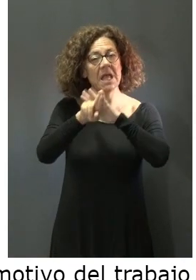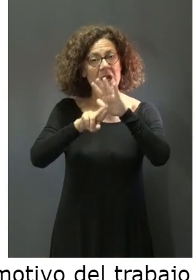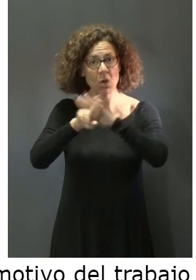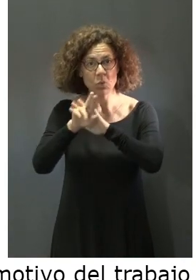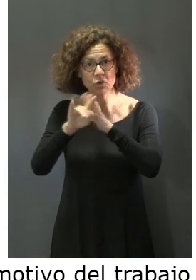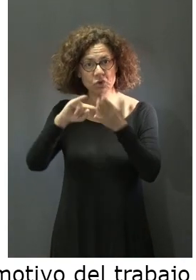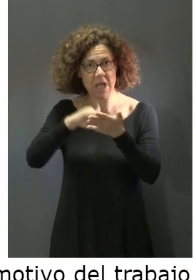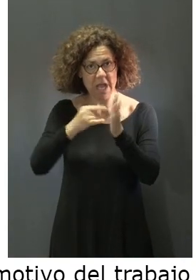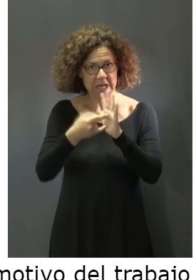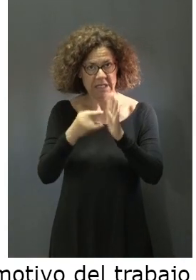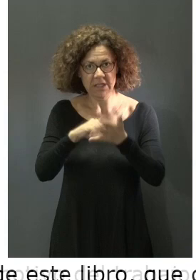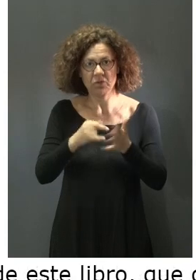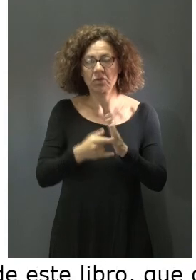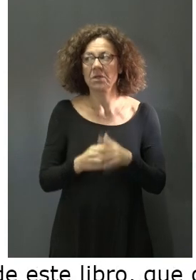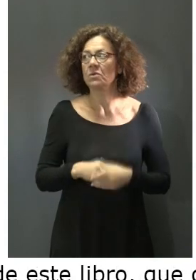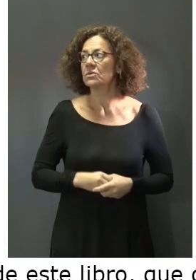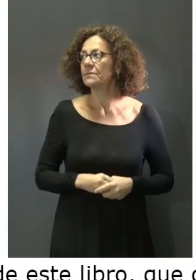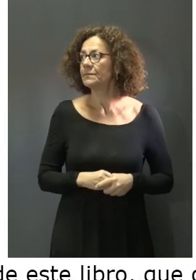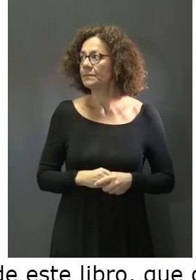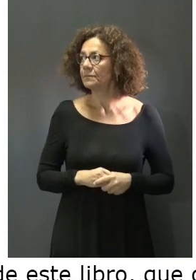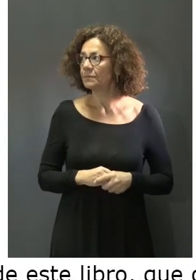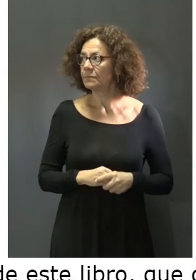arquitectónicos.